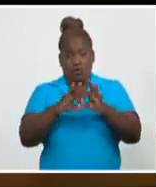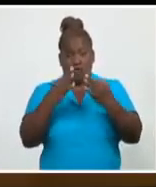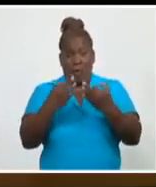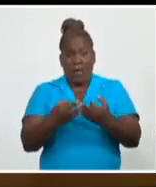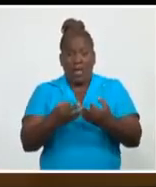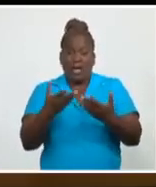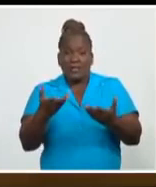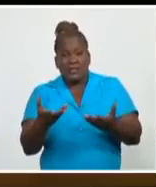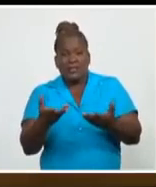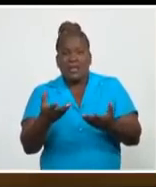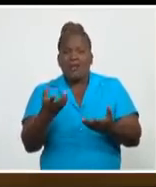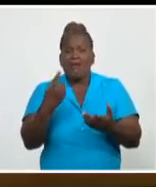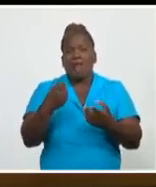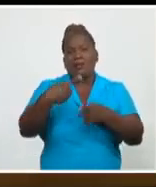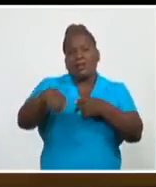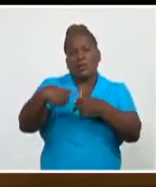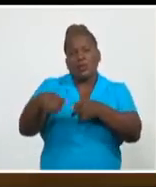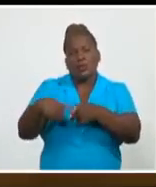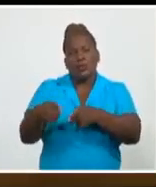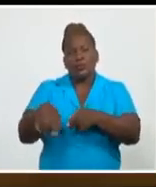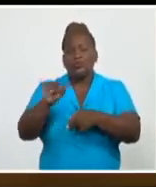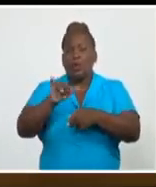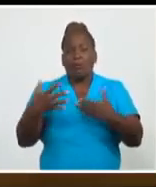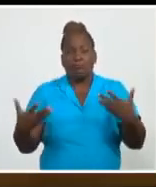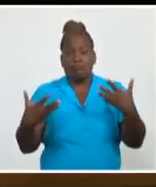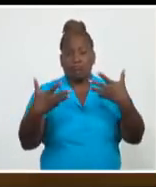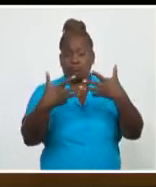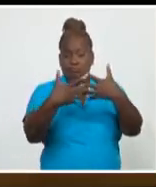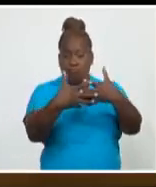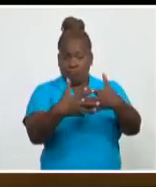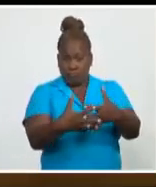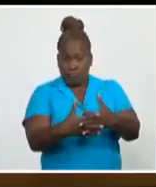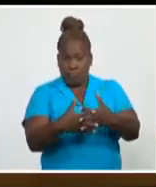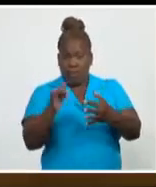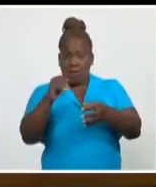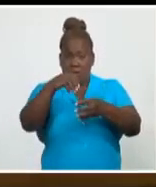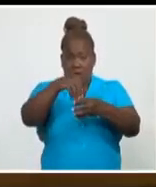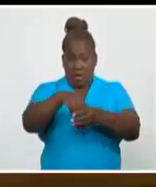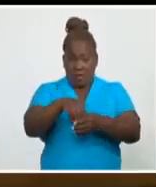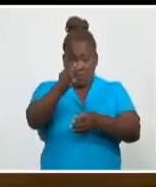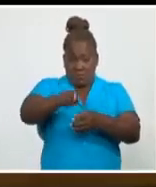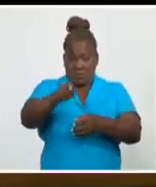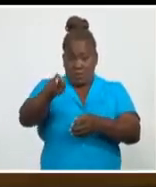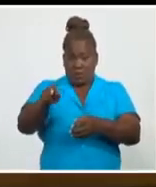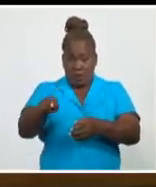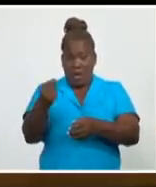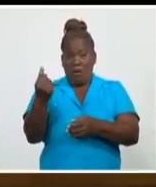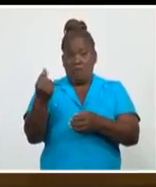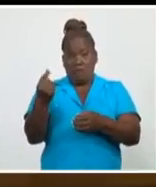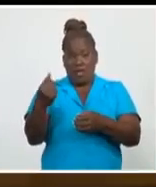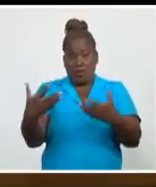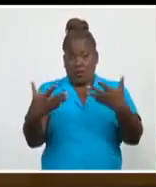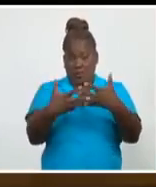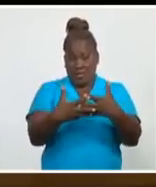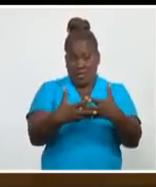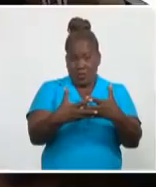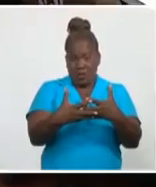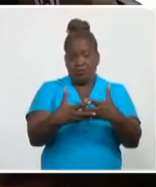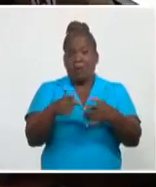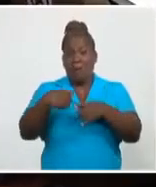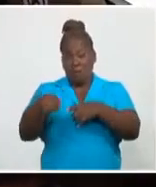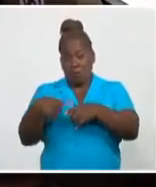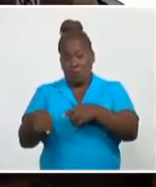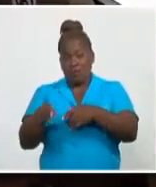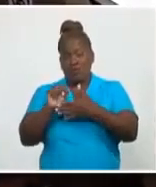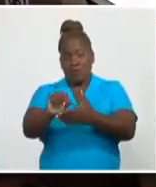vulnerables, así como una relación adecuada entre los ingresos personales y los precios de los productos y servicios.